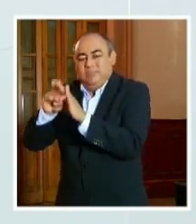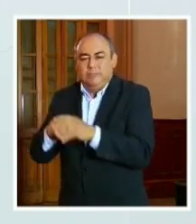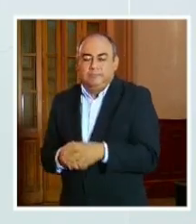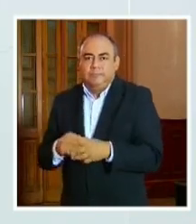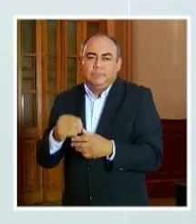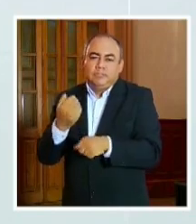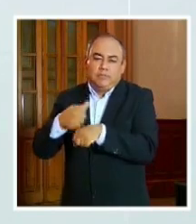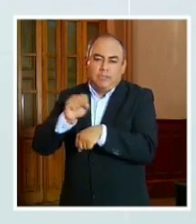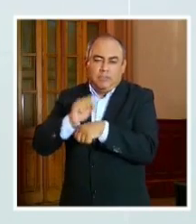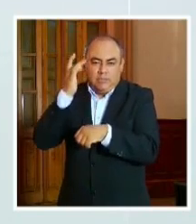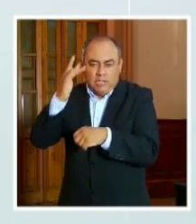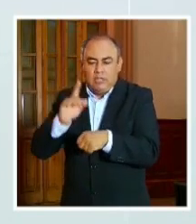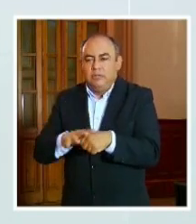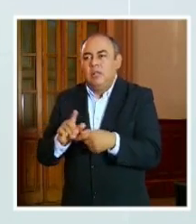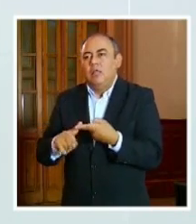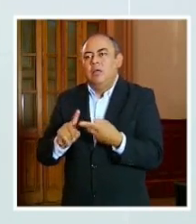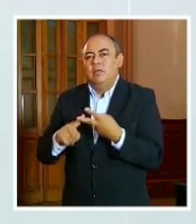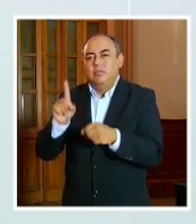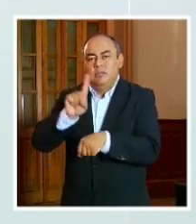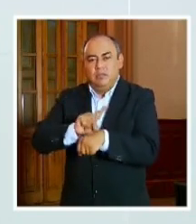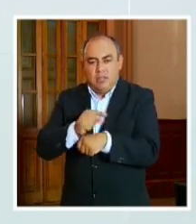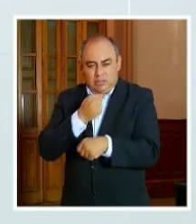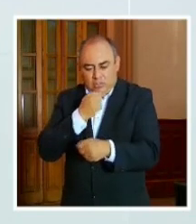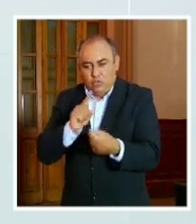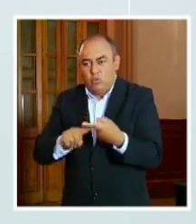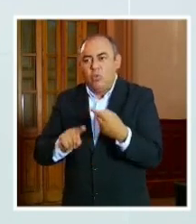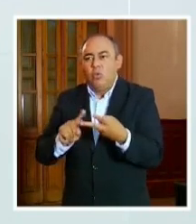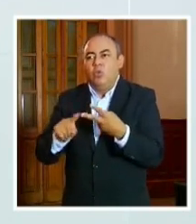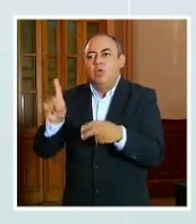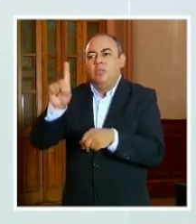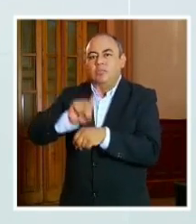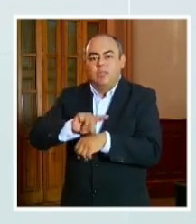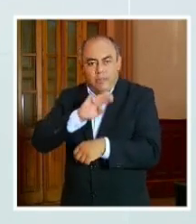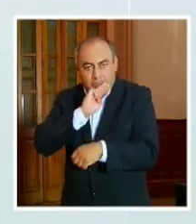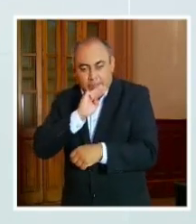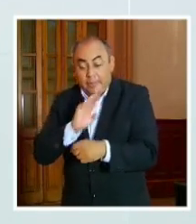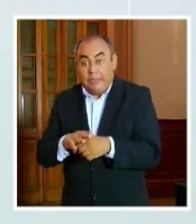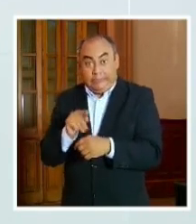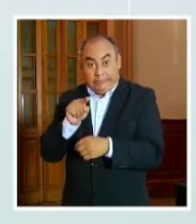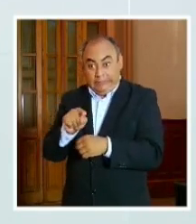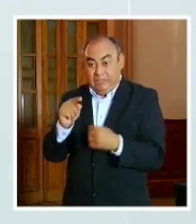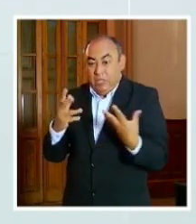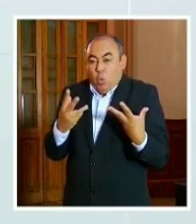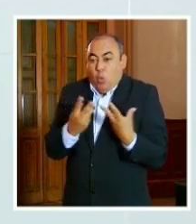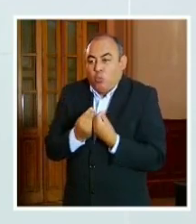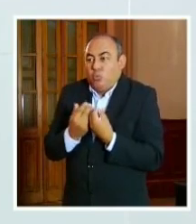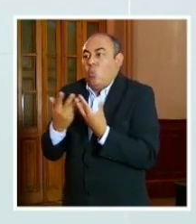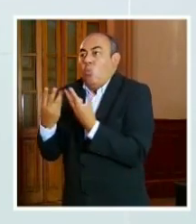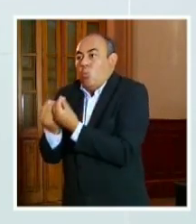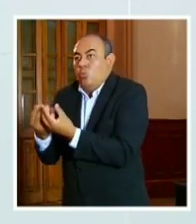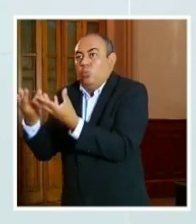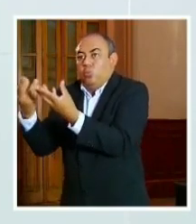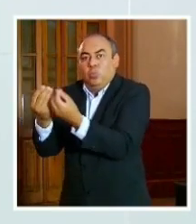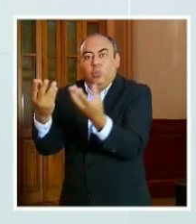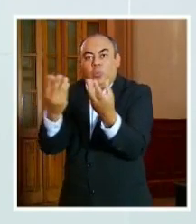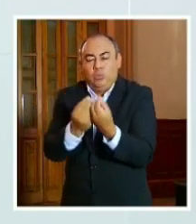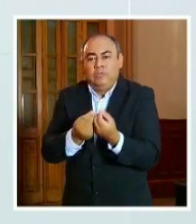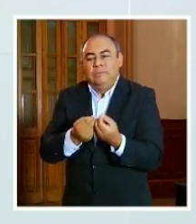del Niño, Día de las Madres, toda esta movilidad que se genera bajo la